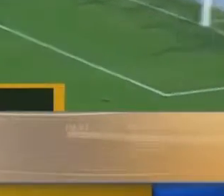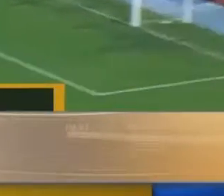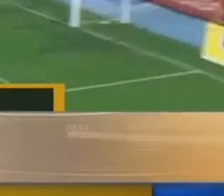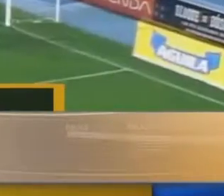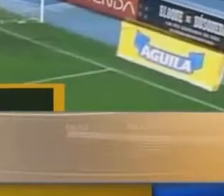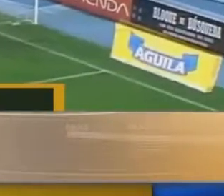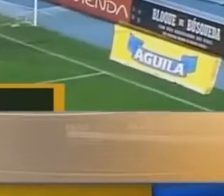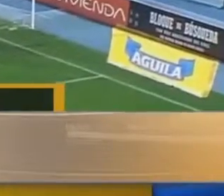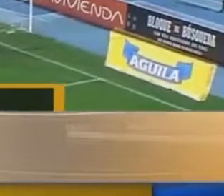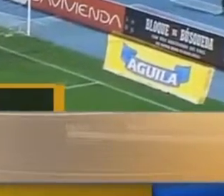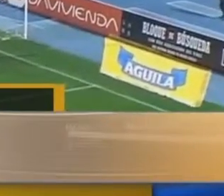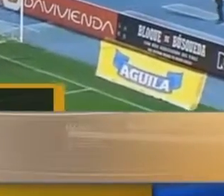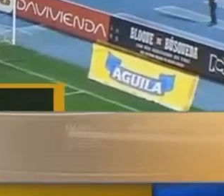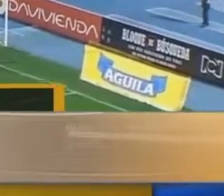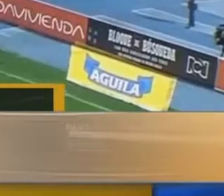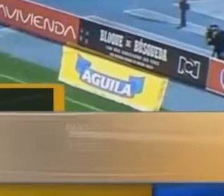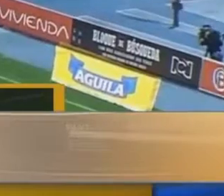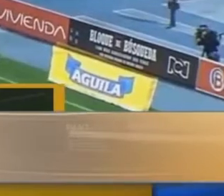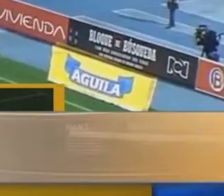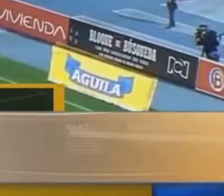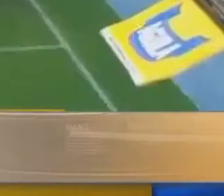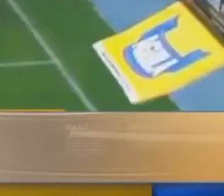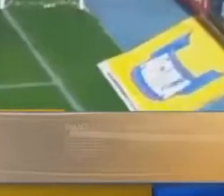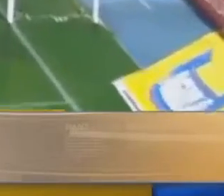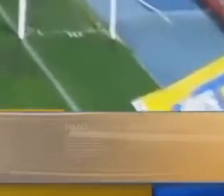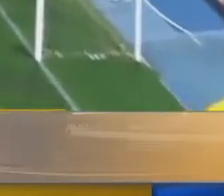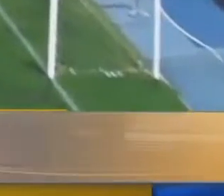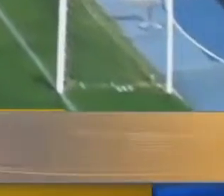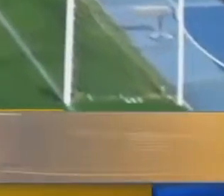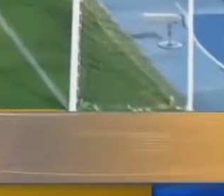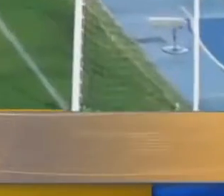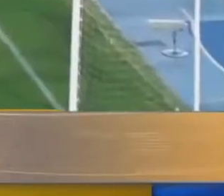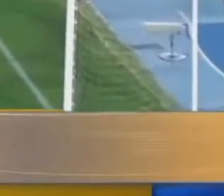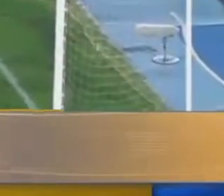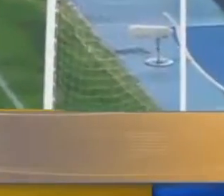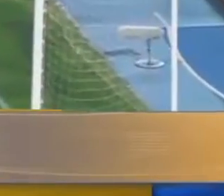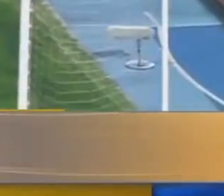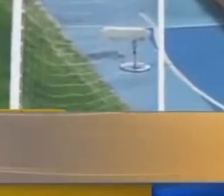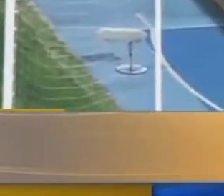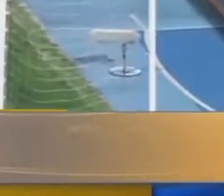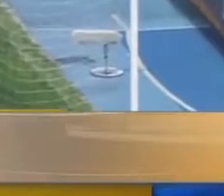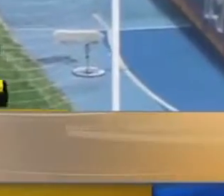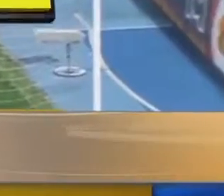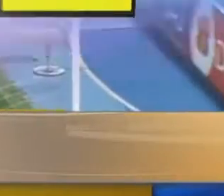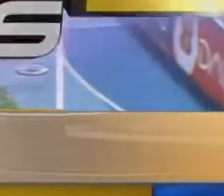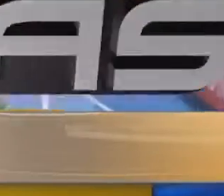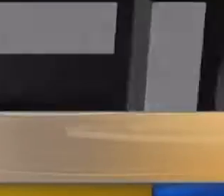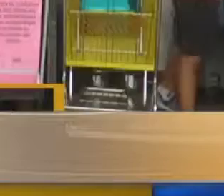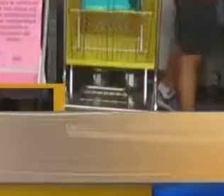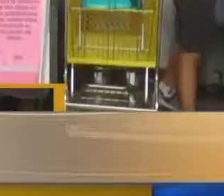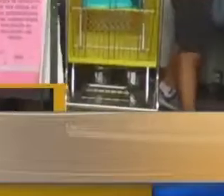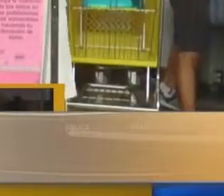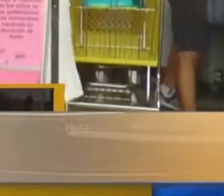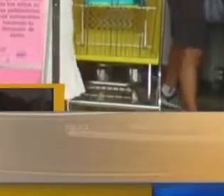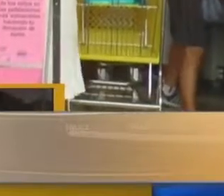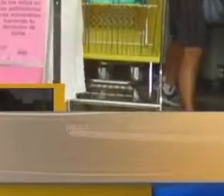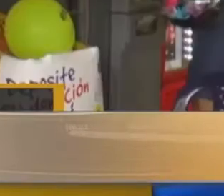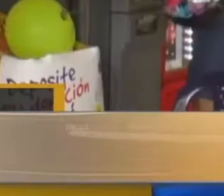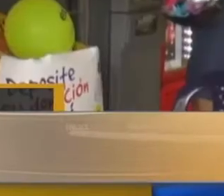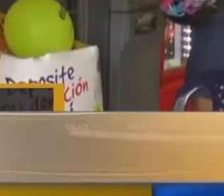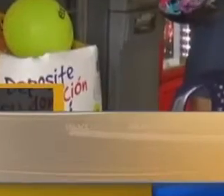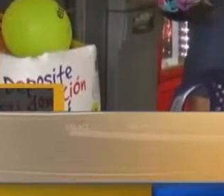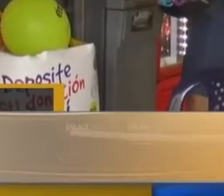los deportes, conozca las reacciones de jugadores y técnicos de Atlético Nacional y Alianza Petrolera. Y al